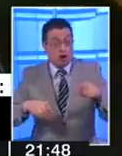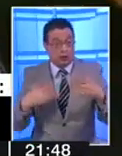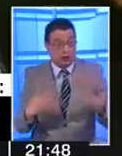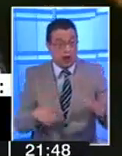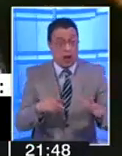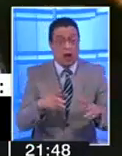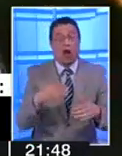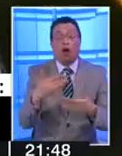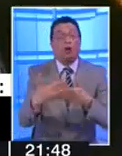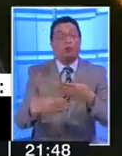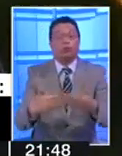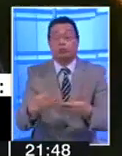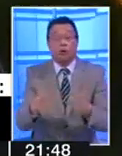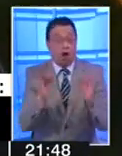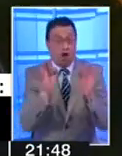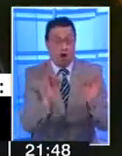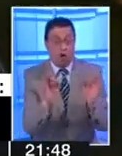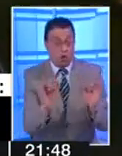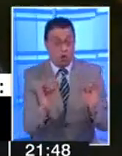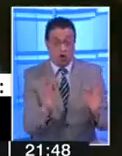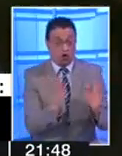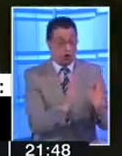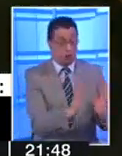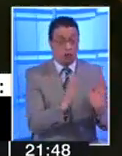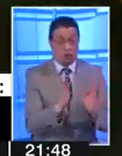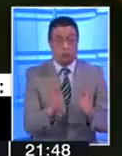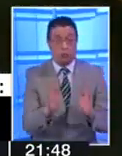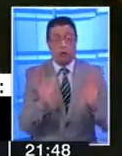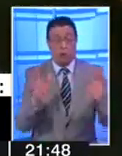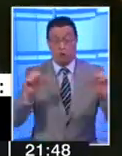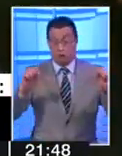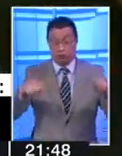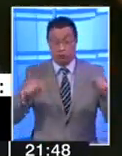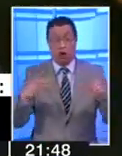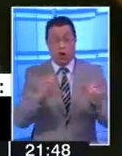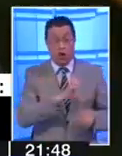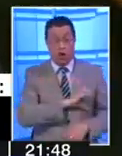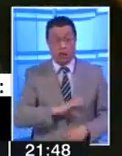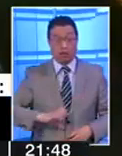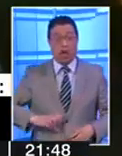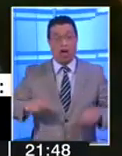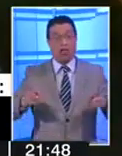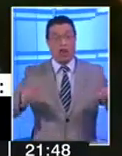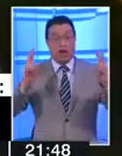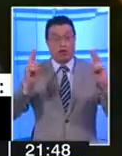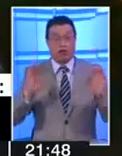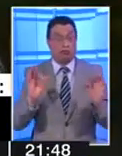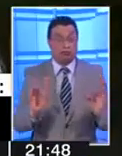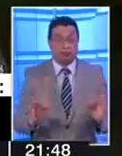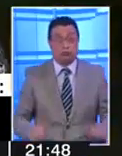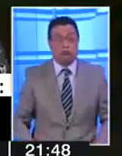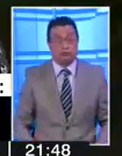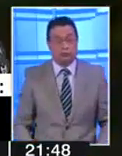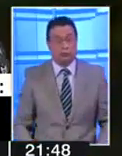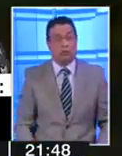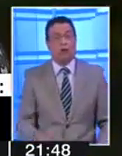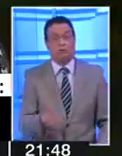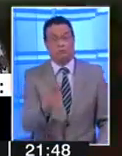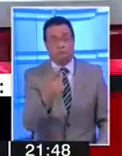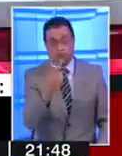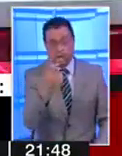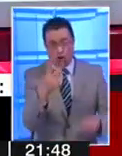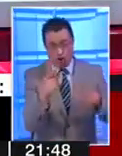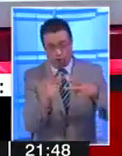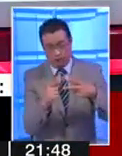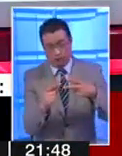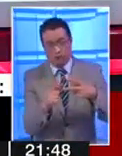la realizaron correctamente y de acuerdo a nuestro Estado de Derecho. Solange, dos